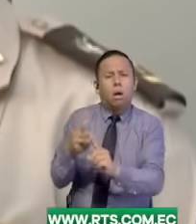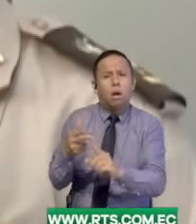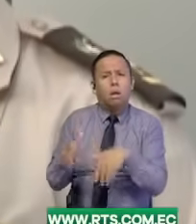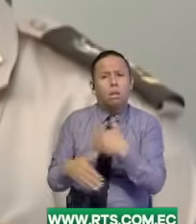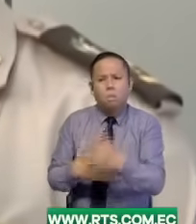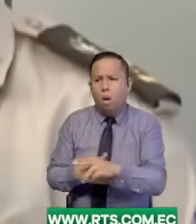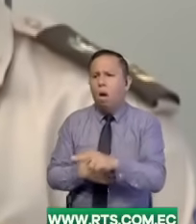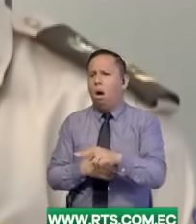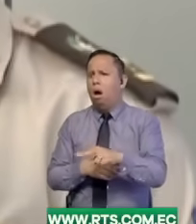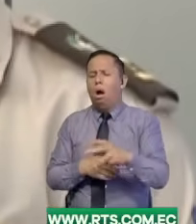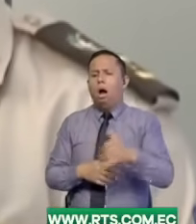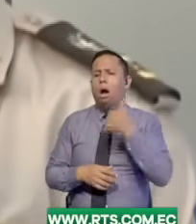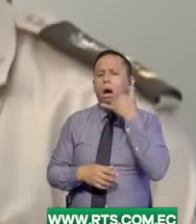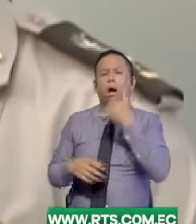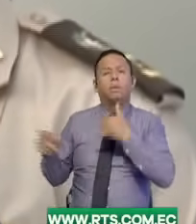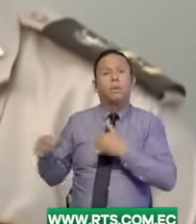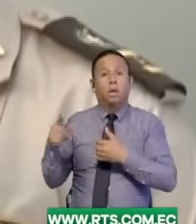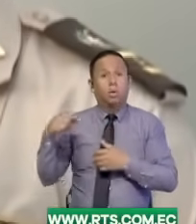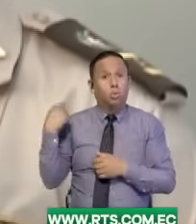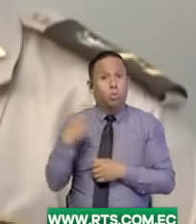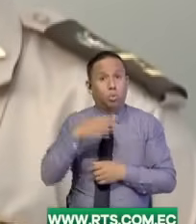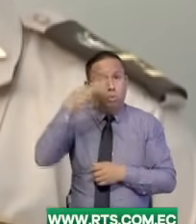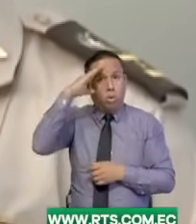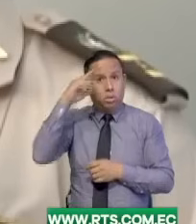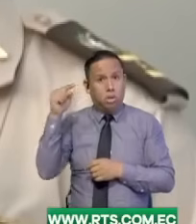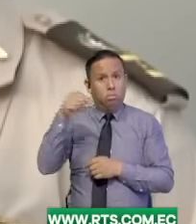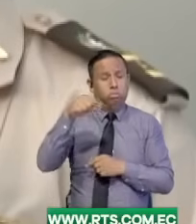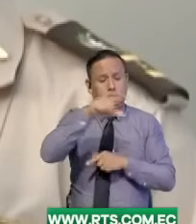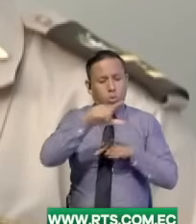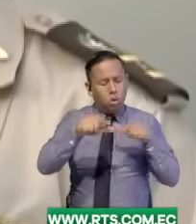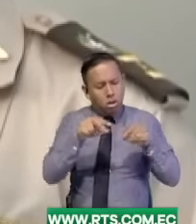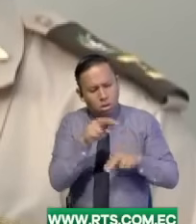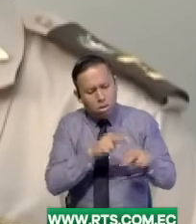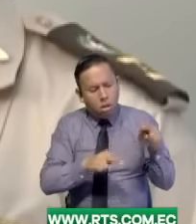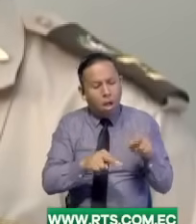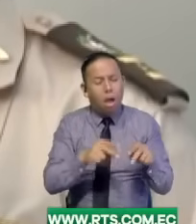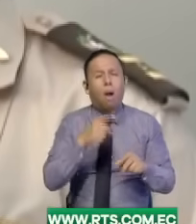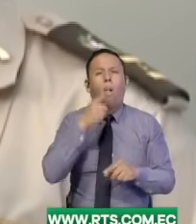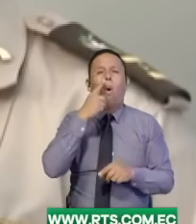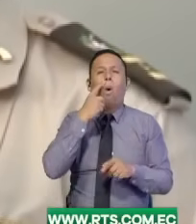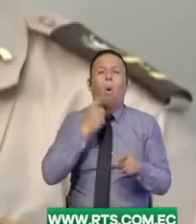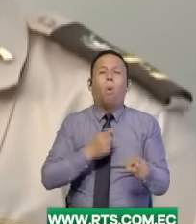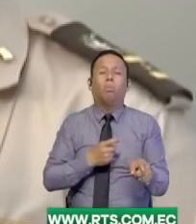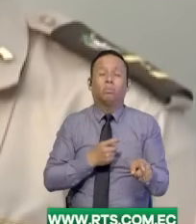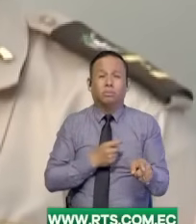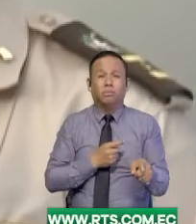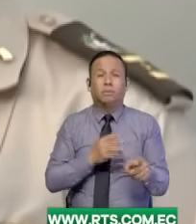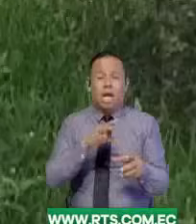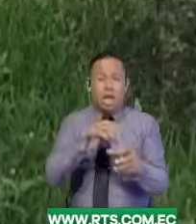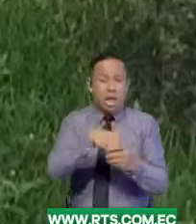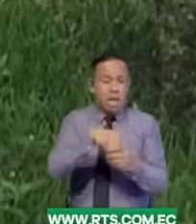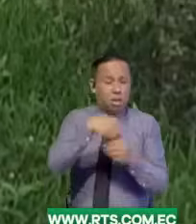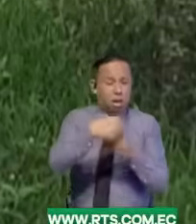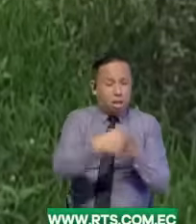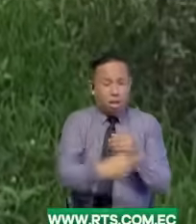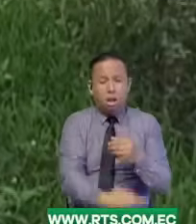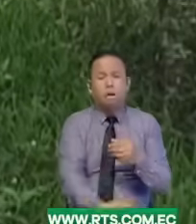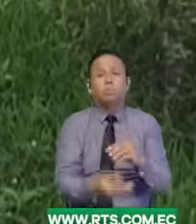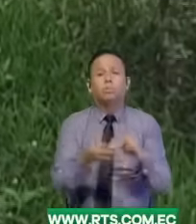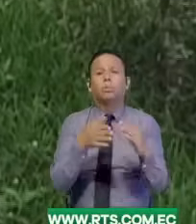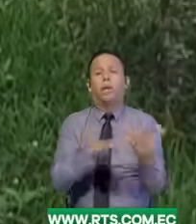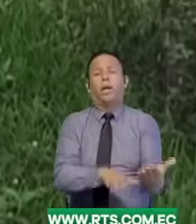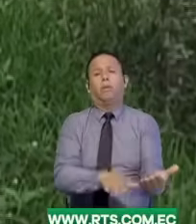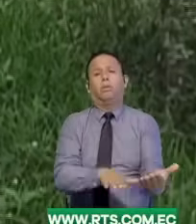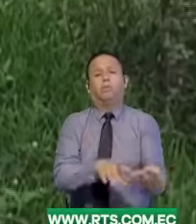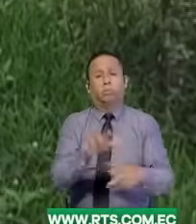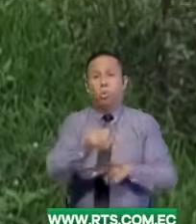haber hecho la inspección en el lugar, encontramos un cuerpo de una persona de sexo masculino en el interior de una quebrada. Ningún indicio balístico se